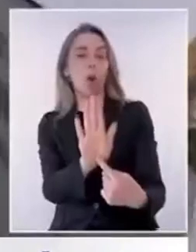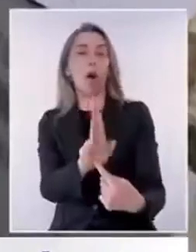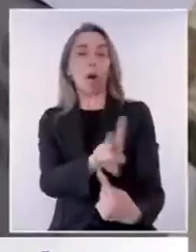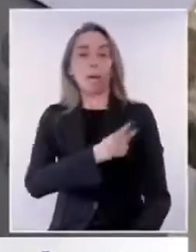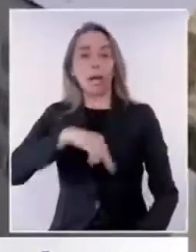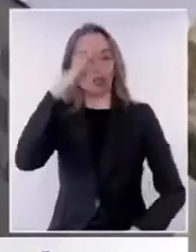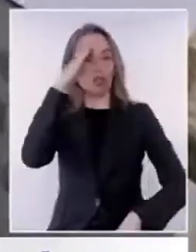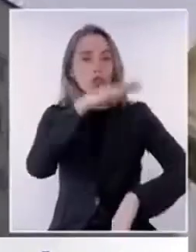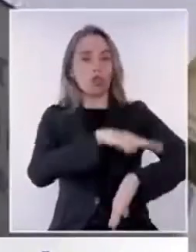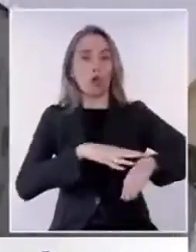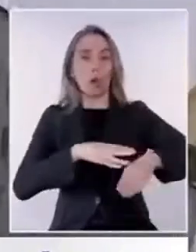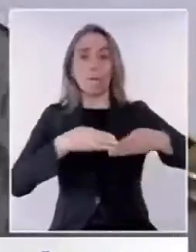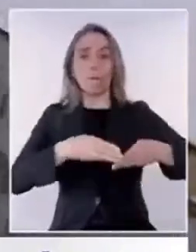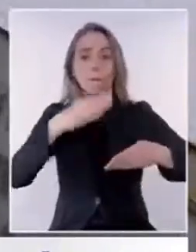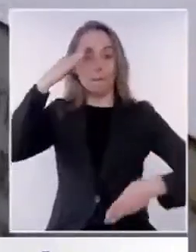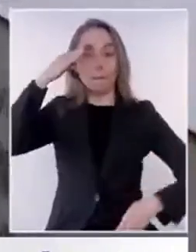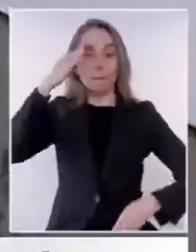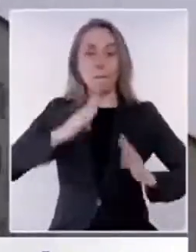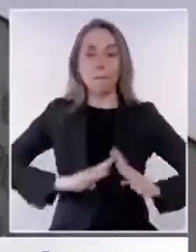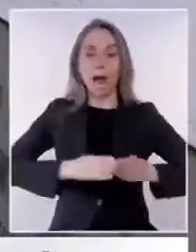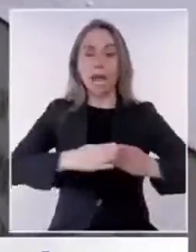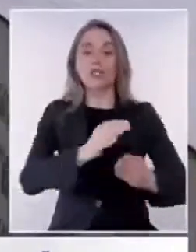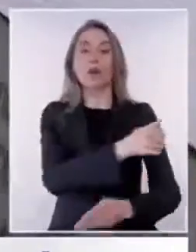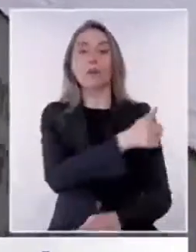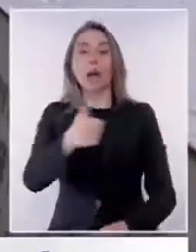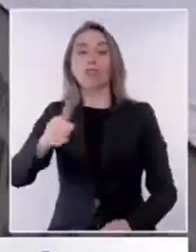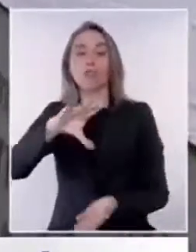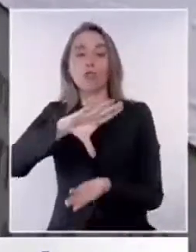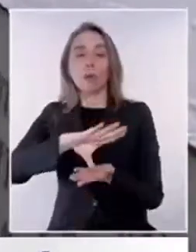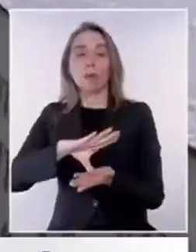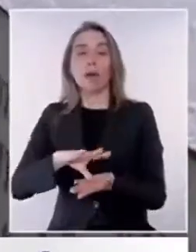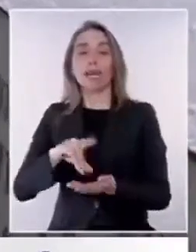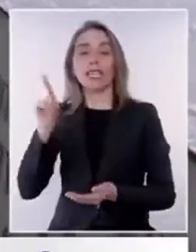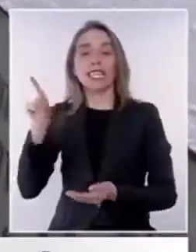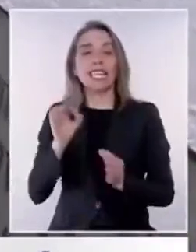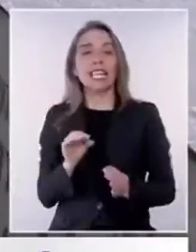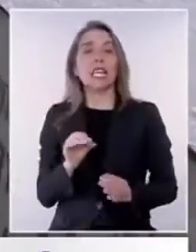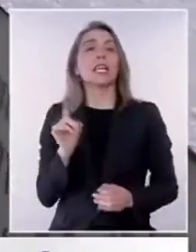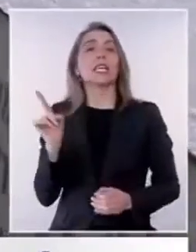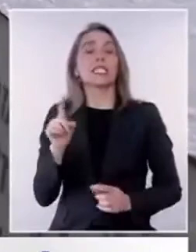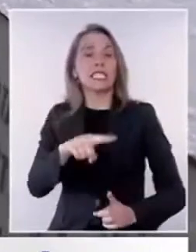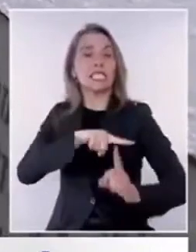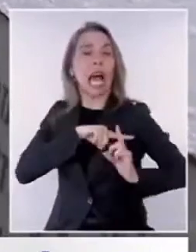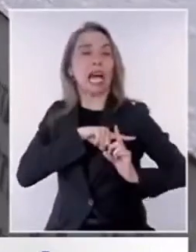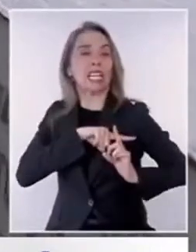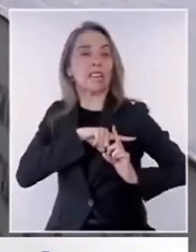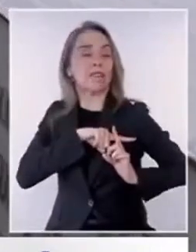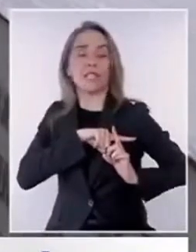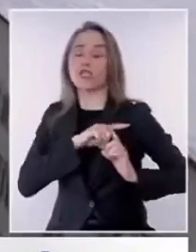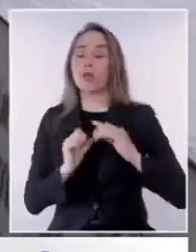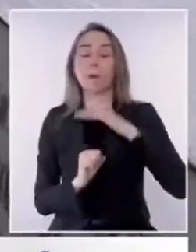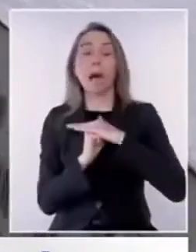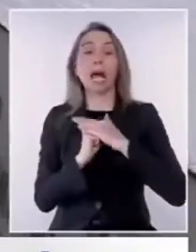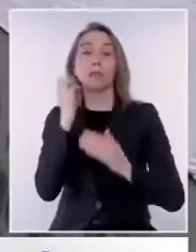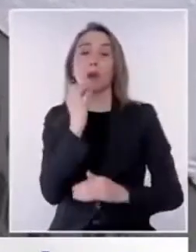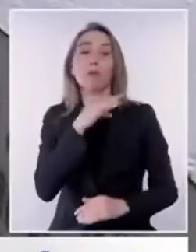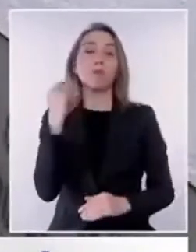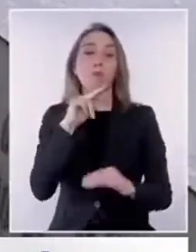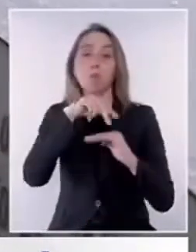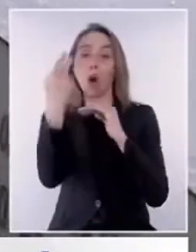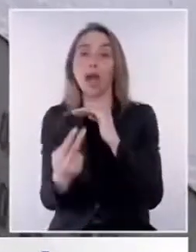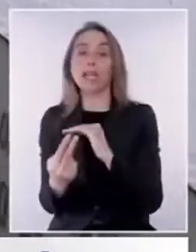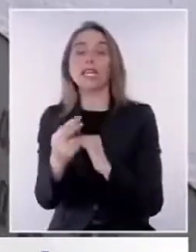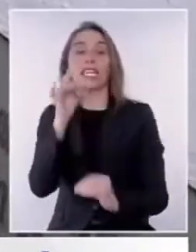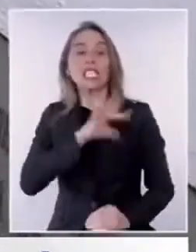para los marinos, sino también para todo el país. El acto sagrado de Prat, el sacrificio máximo de Prat, unió a Chile como una